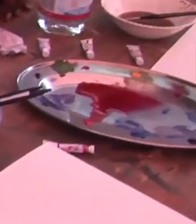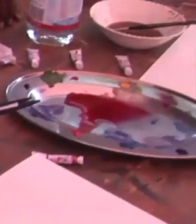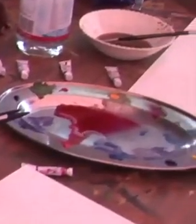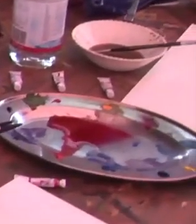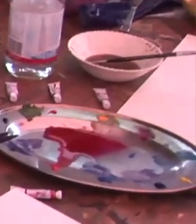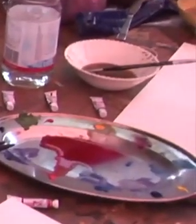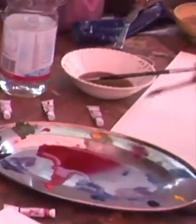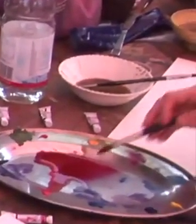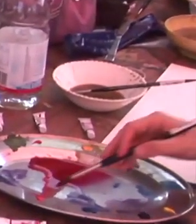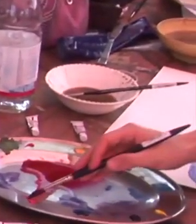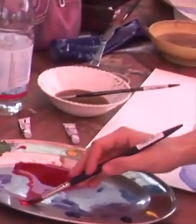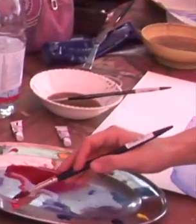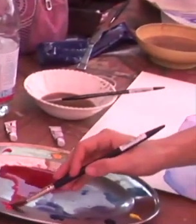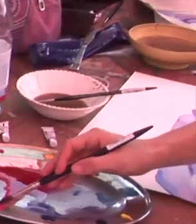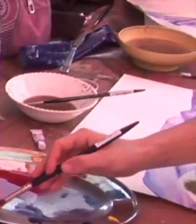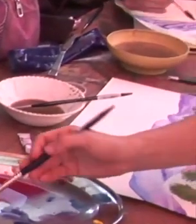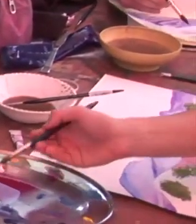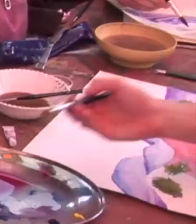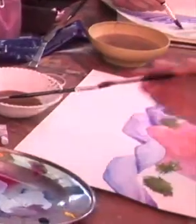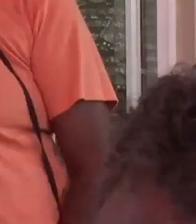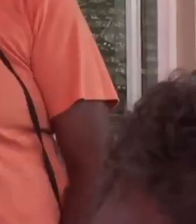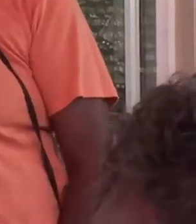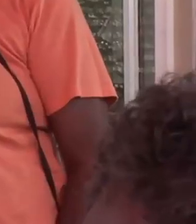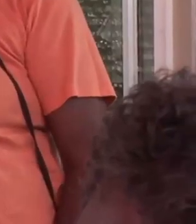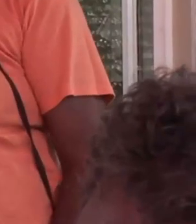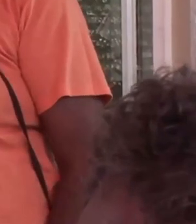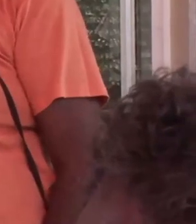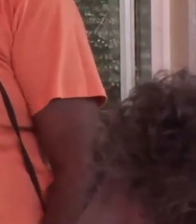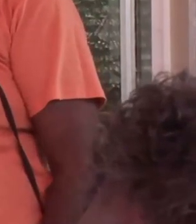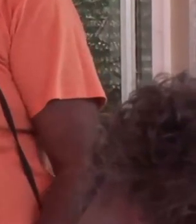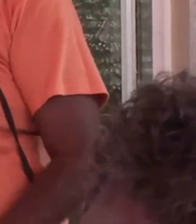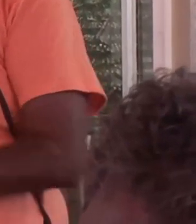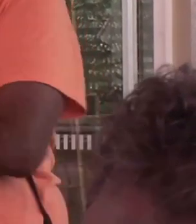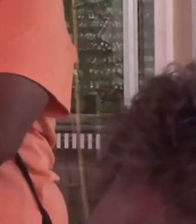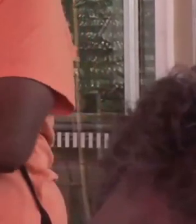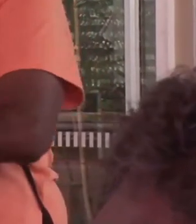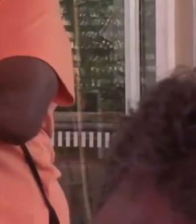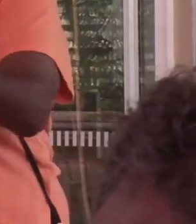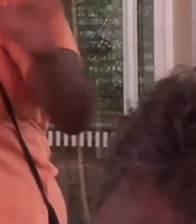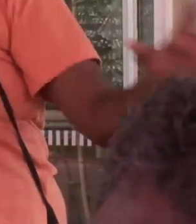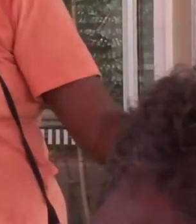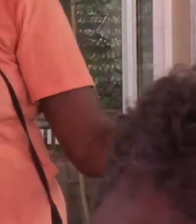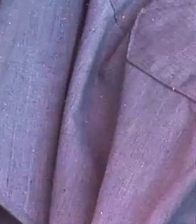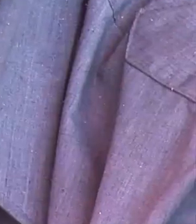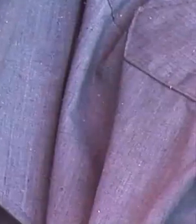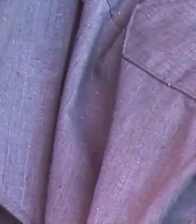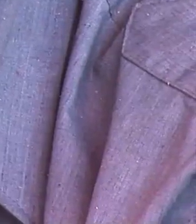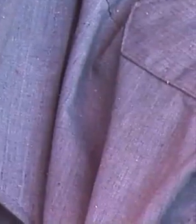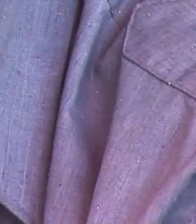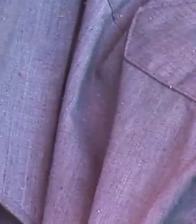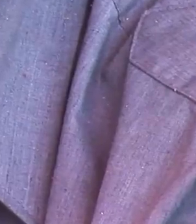Está hablando de un artista, de este artista aborigen que pintaba acuarelas,